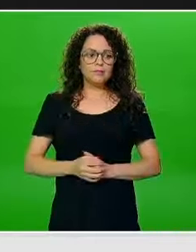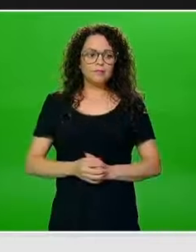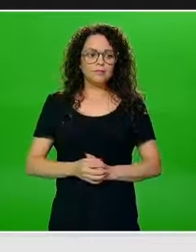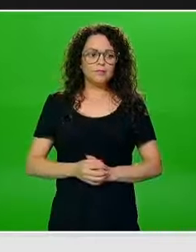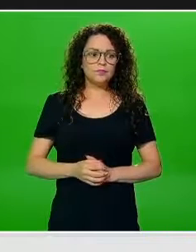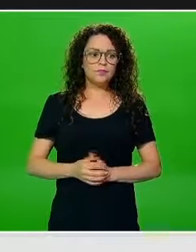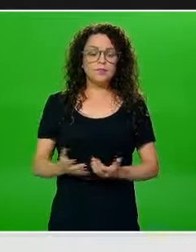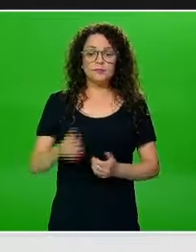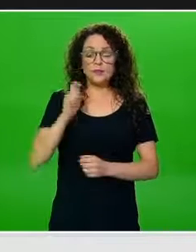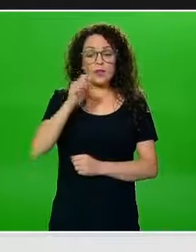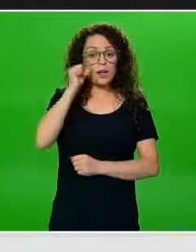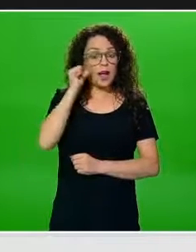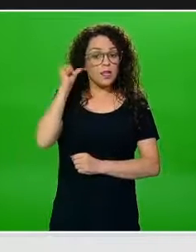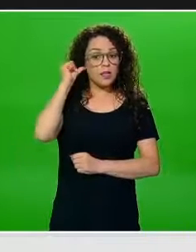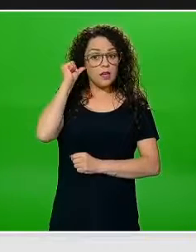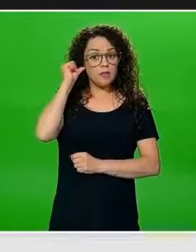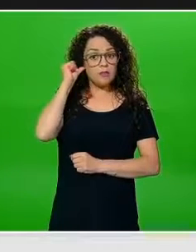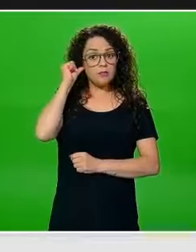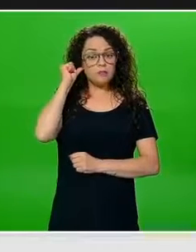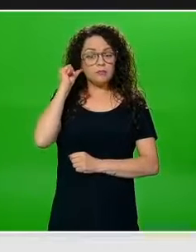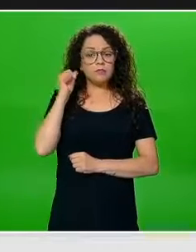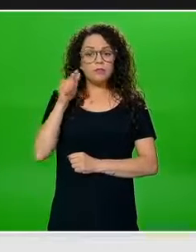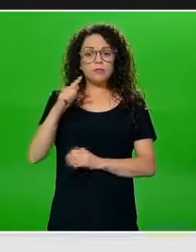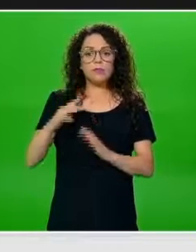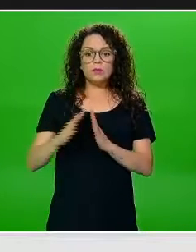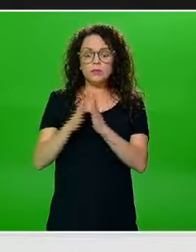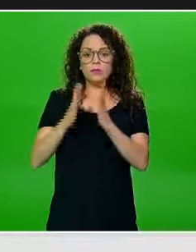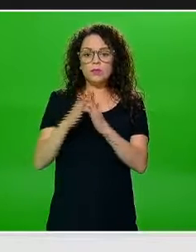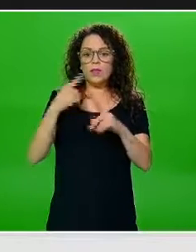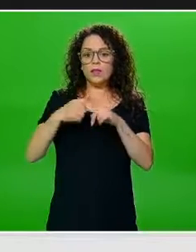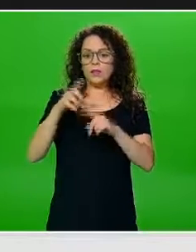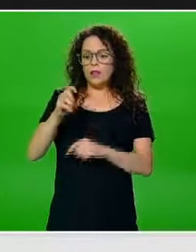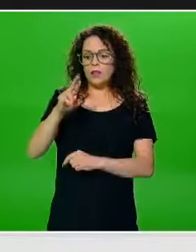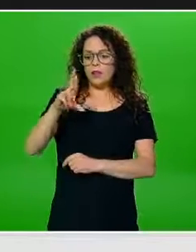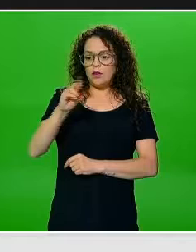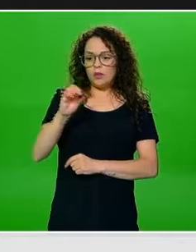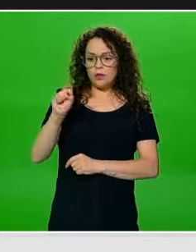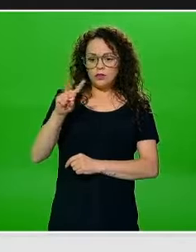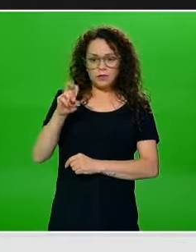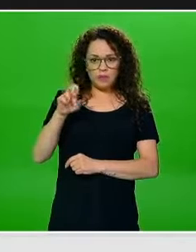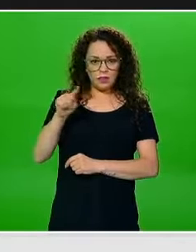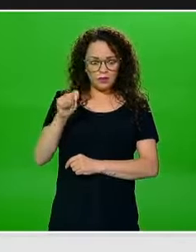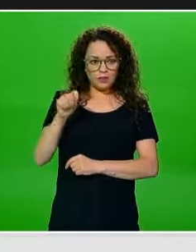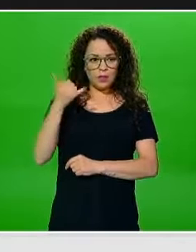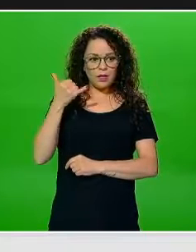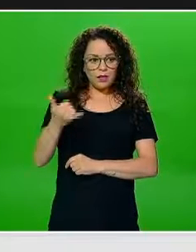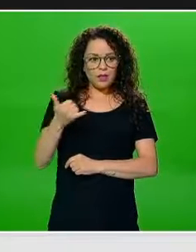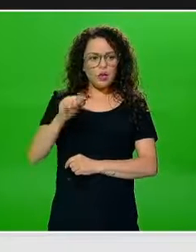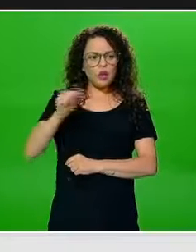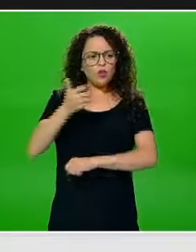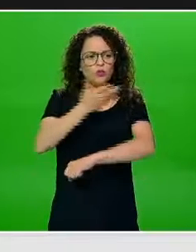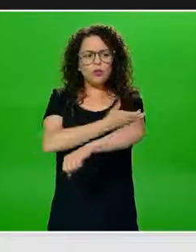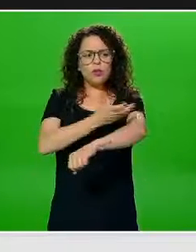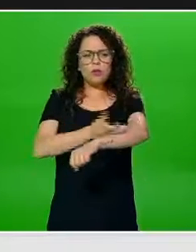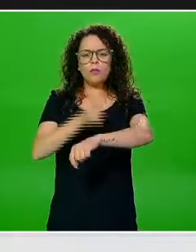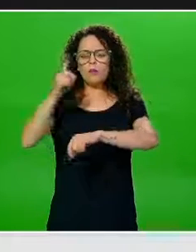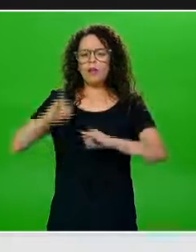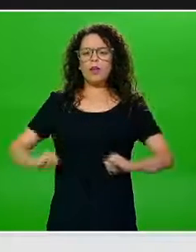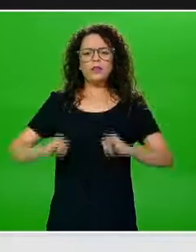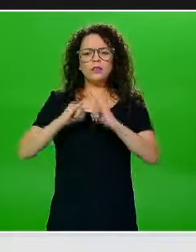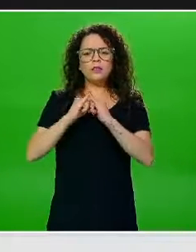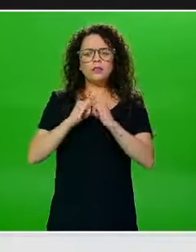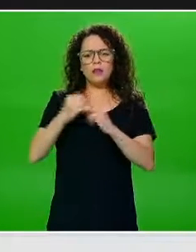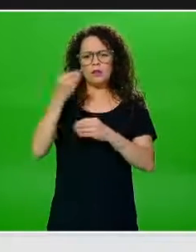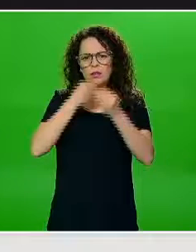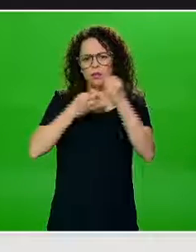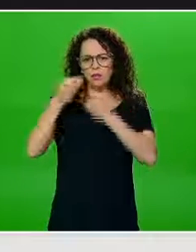participación el día de ayer del doctor Roswell y también el colega del Instituto de Nutrición